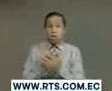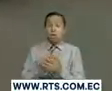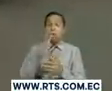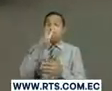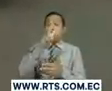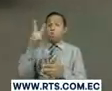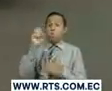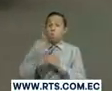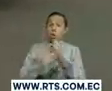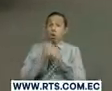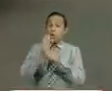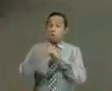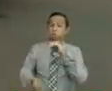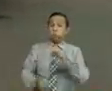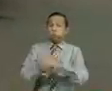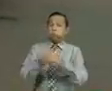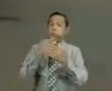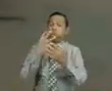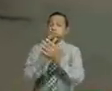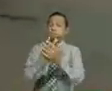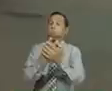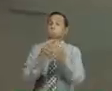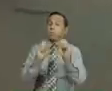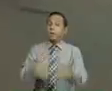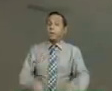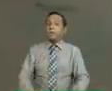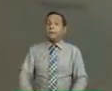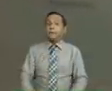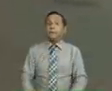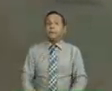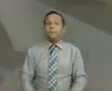prisión. Informó Roselena Vázquez.